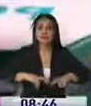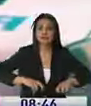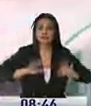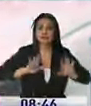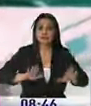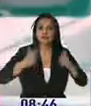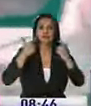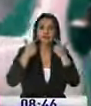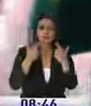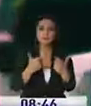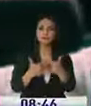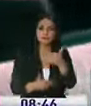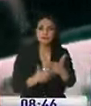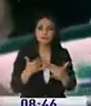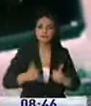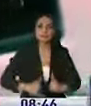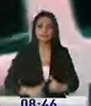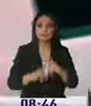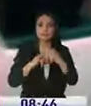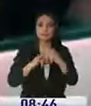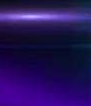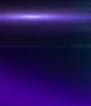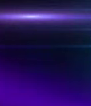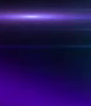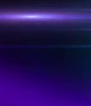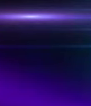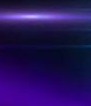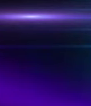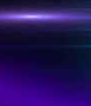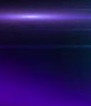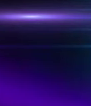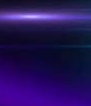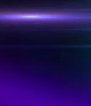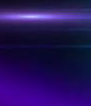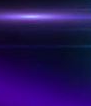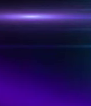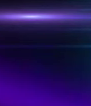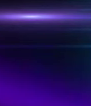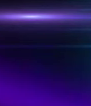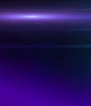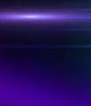las próximas horas, informó Jorge.